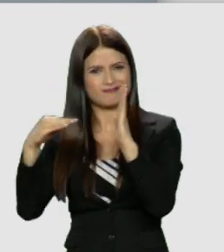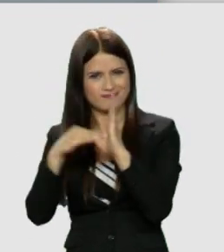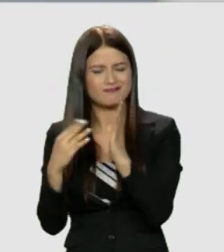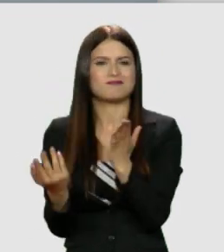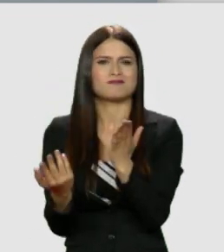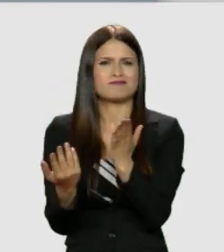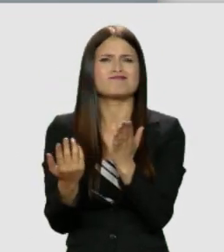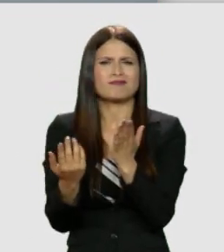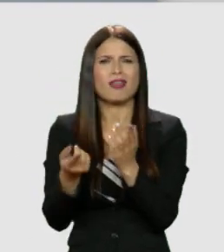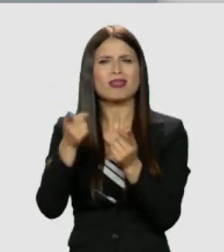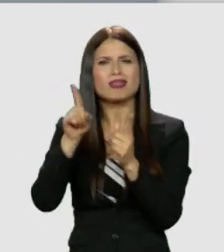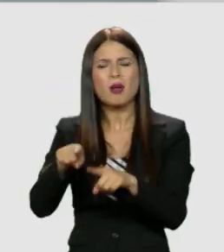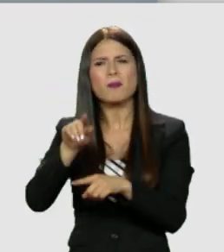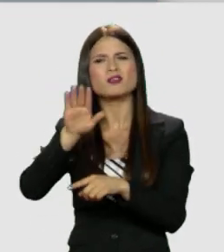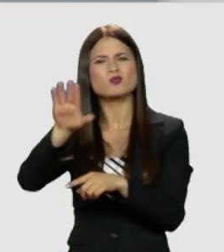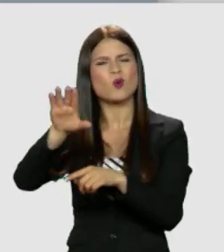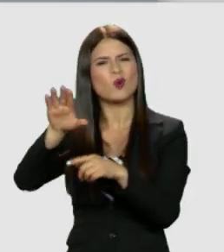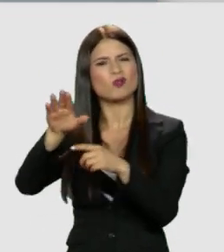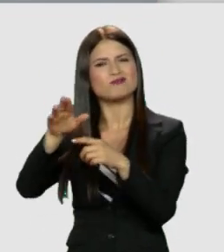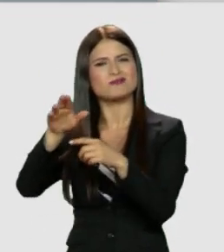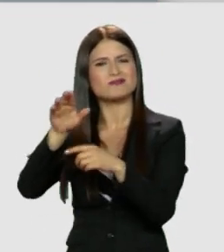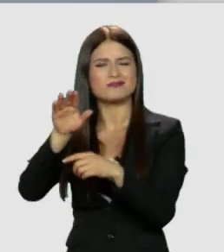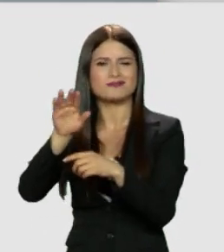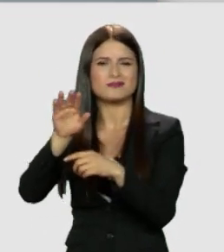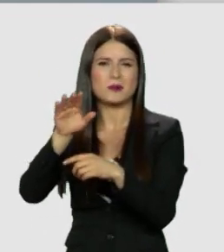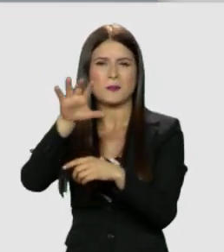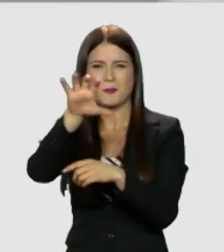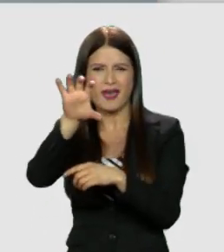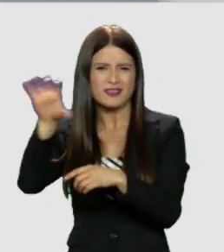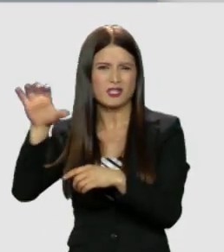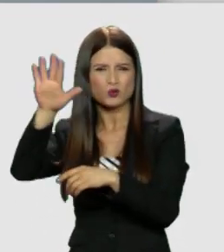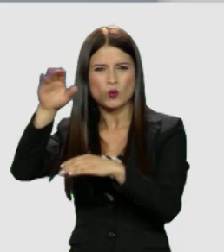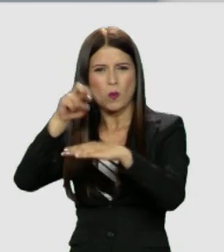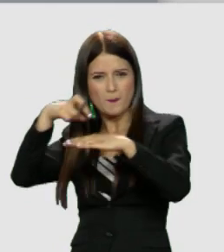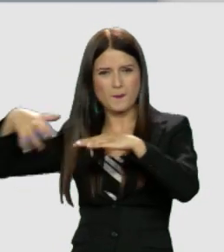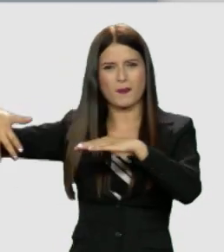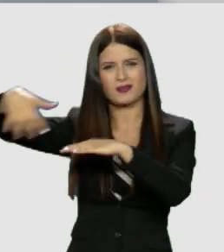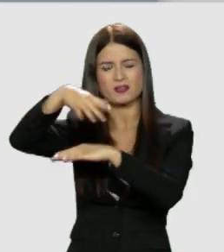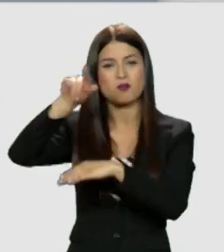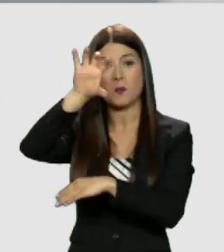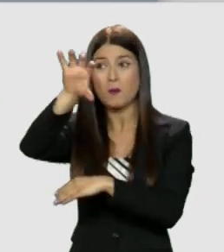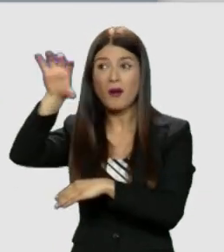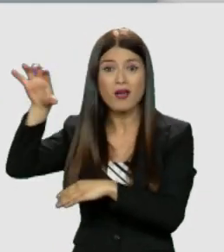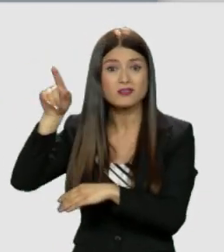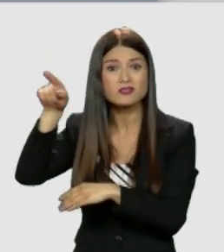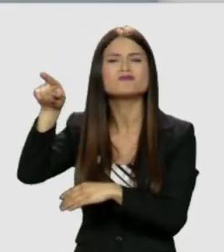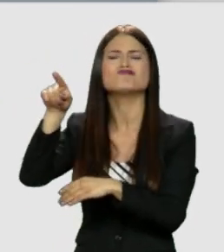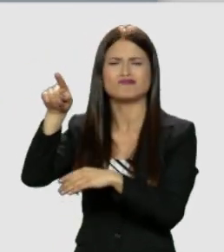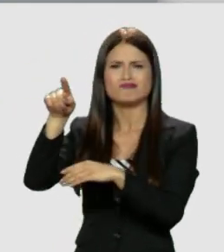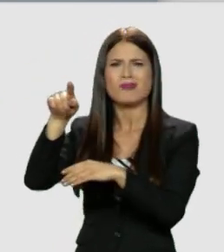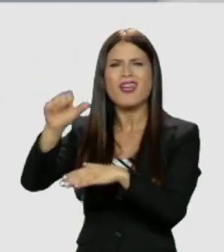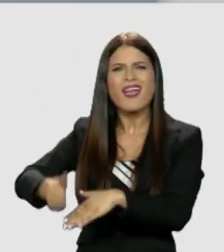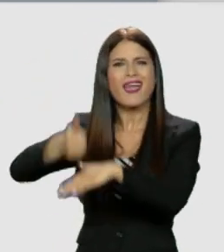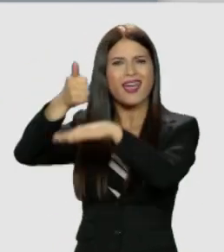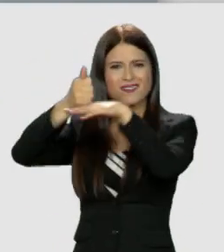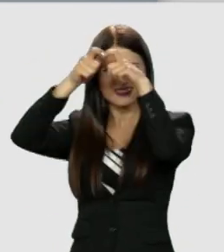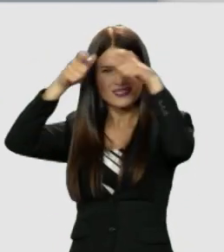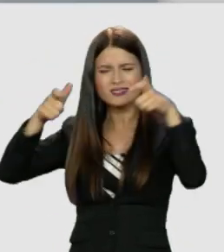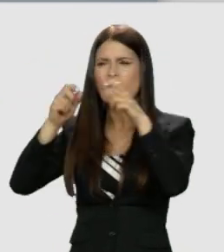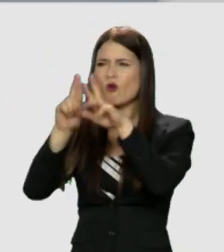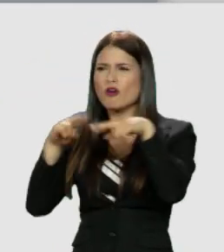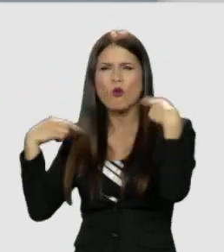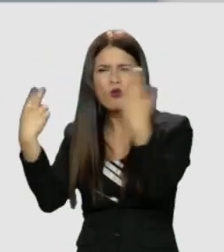jefes de estado de la comunidad de países del Pacífico todos es decir literalmente el